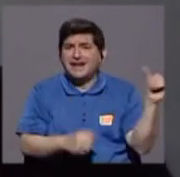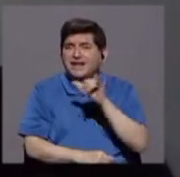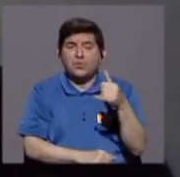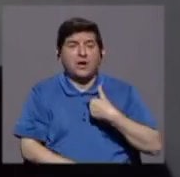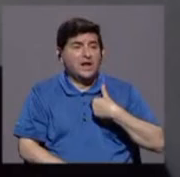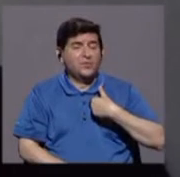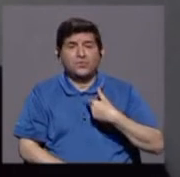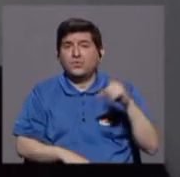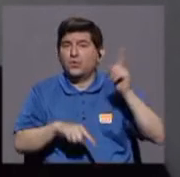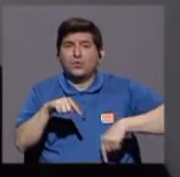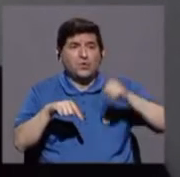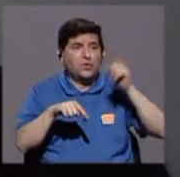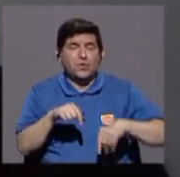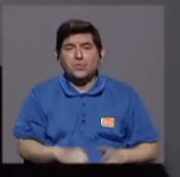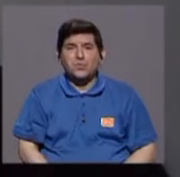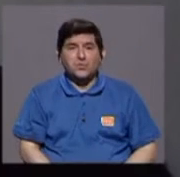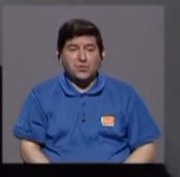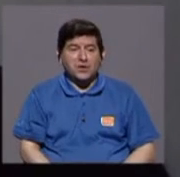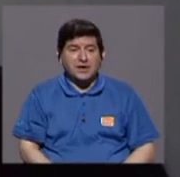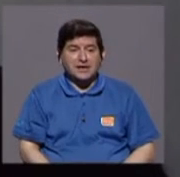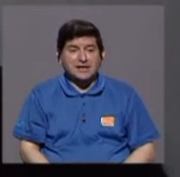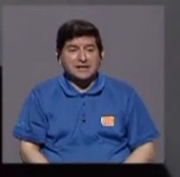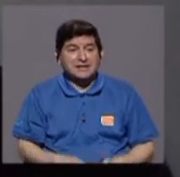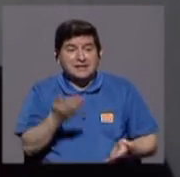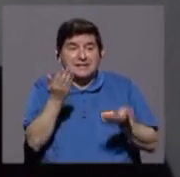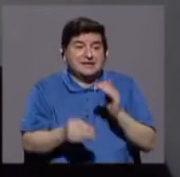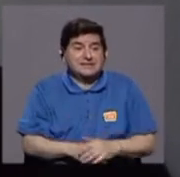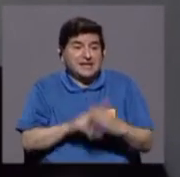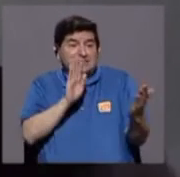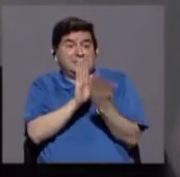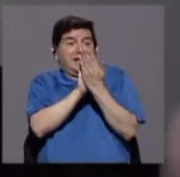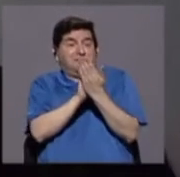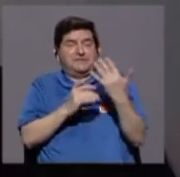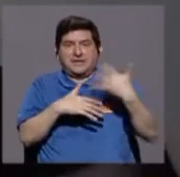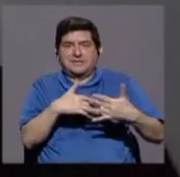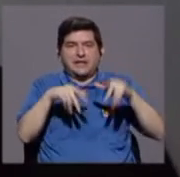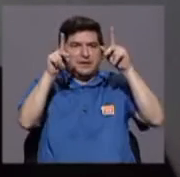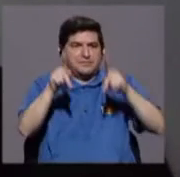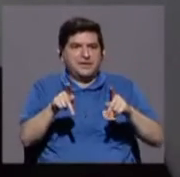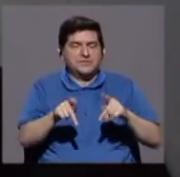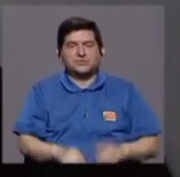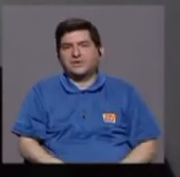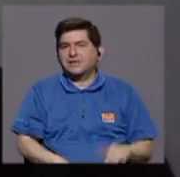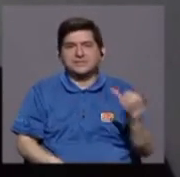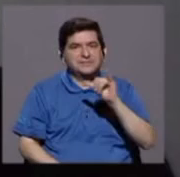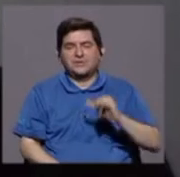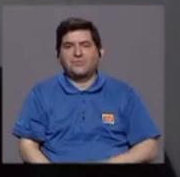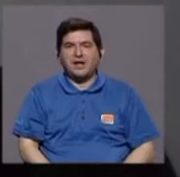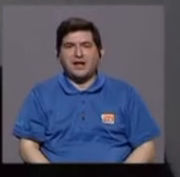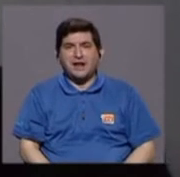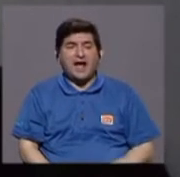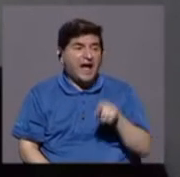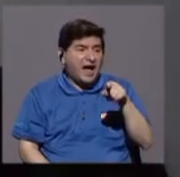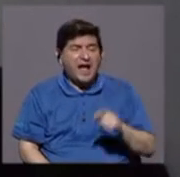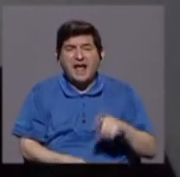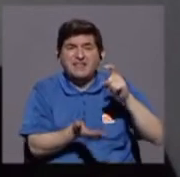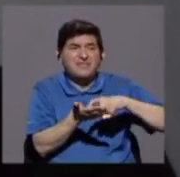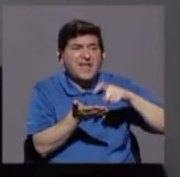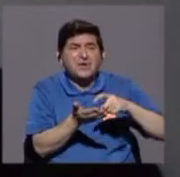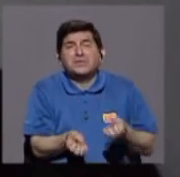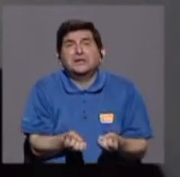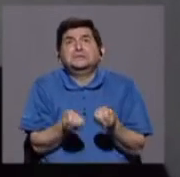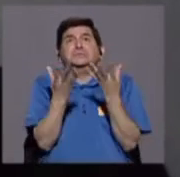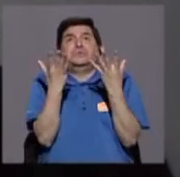no podemos lidiar con la sangre. Bueno, hay gente que no puede lidiar con cualquier oferta de crédito, las aceptan todas, ¿verdad? Y eso es lo que